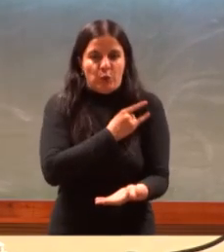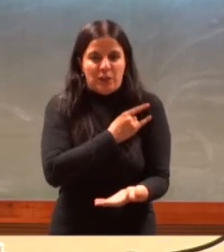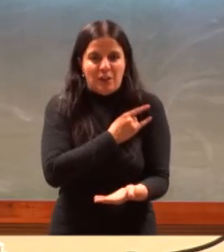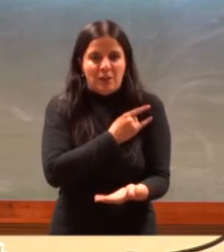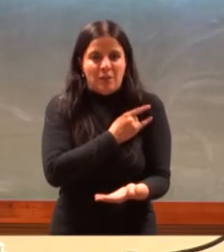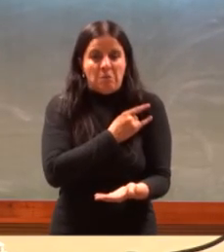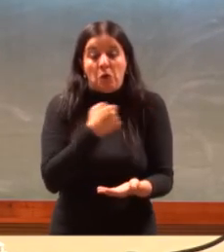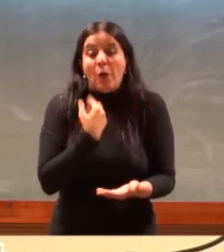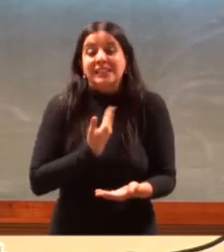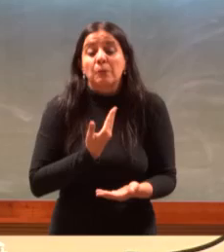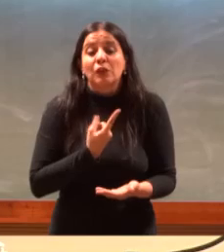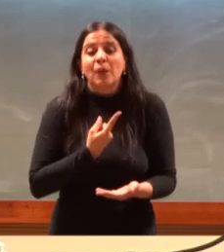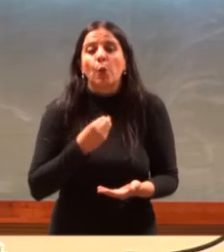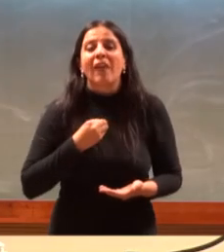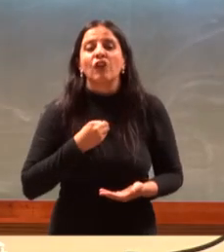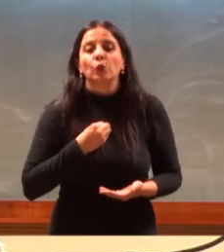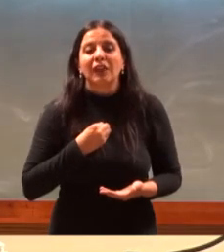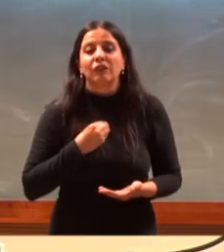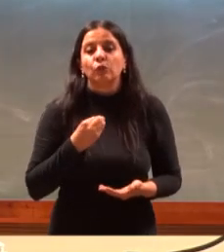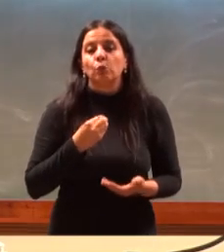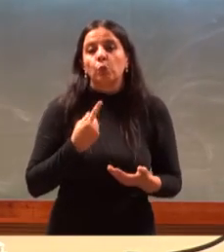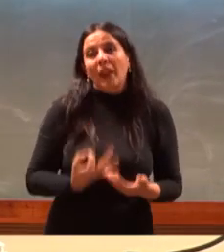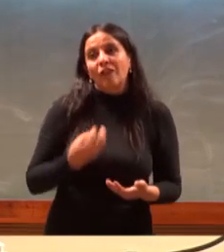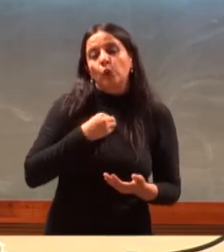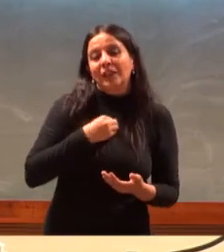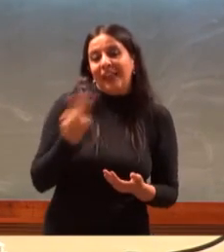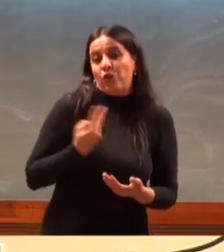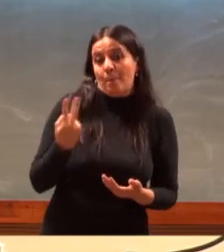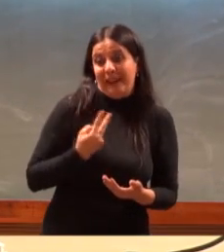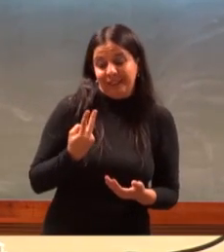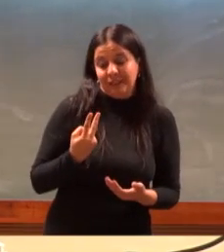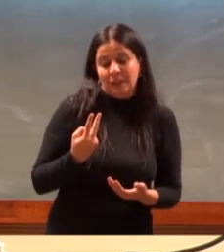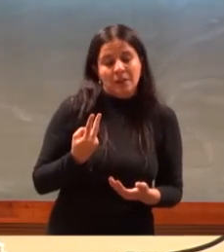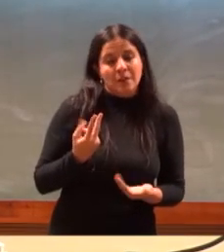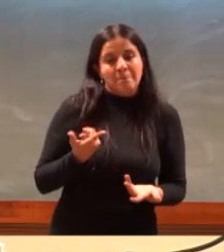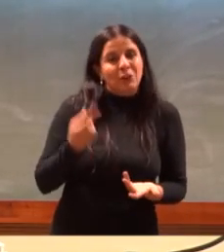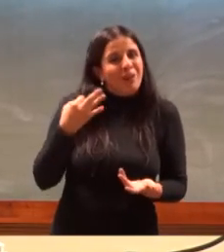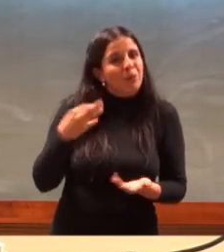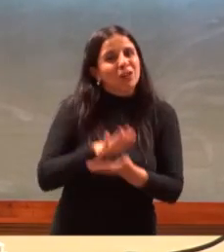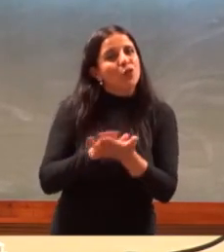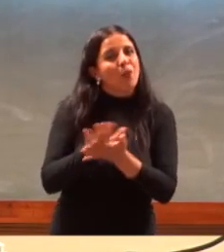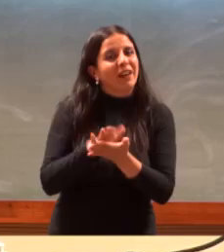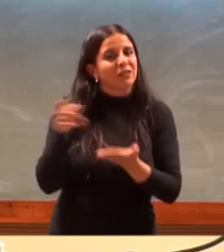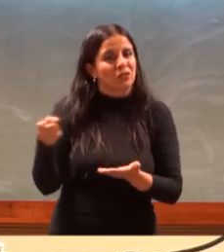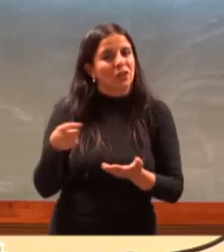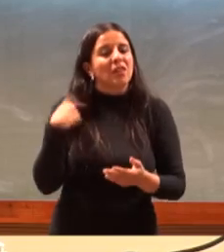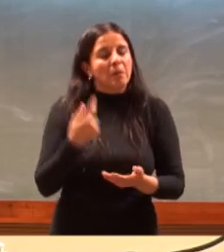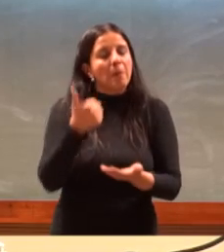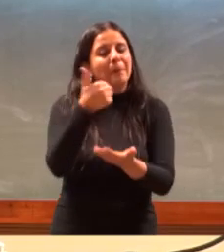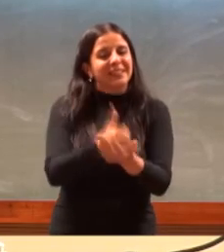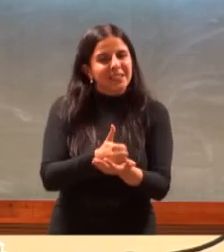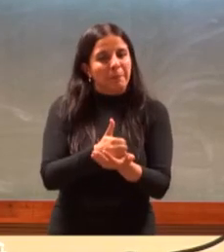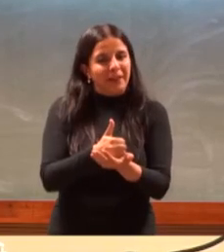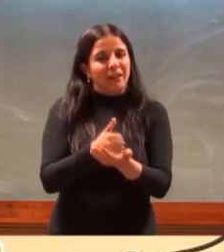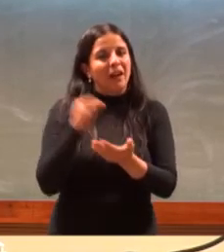diríamos de buena voluntad en todo caso buena voluntad de las dos partes yo creo que sí hay que resolverlo eso y tendríamos como les digo participar en este convenio que si no